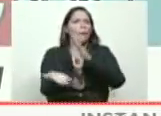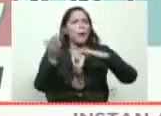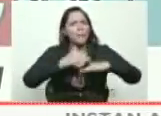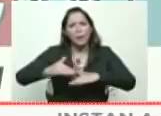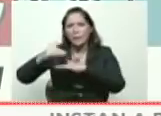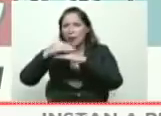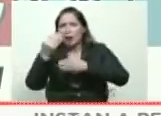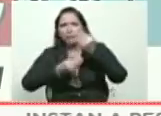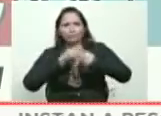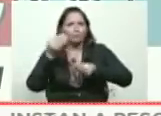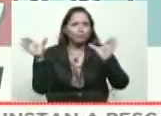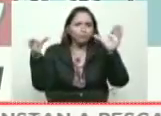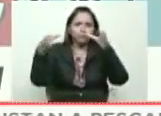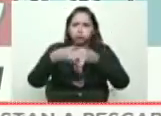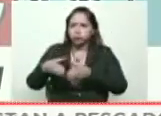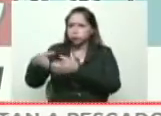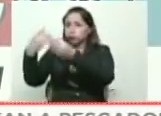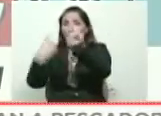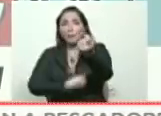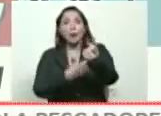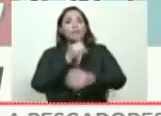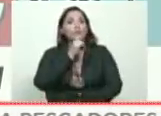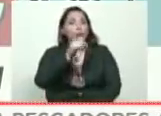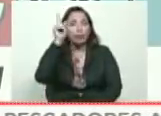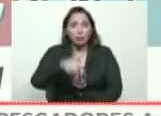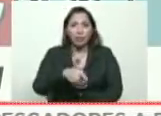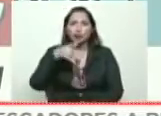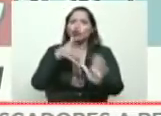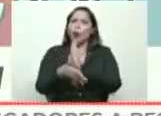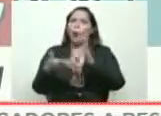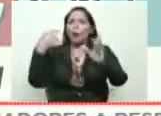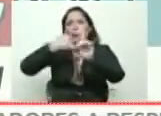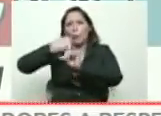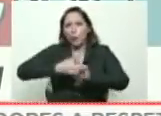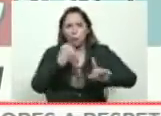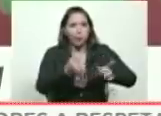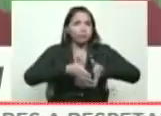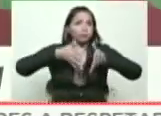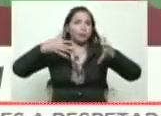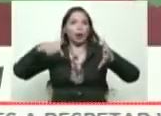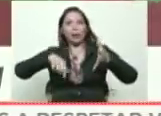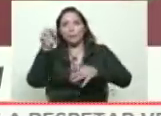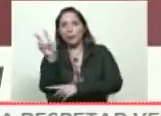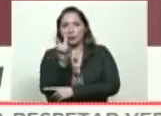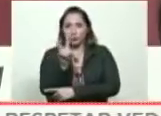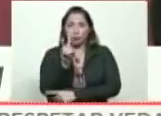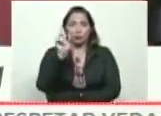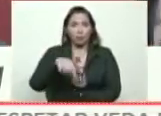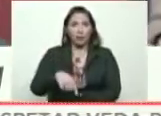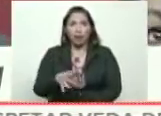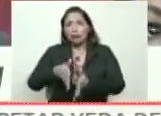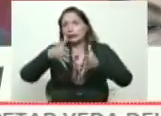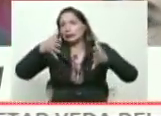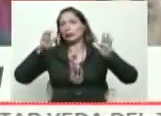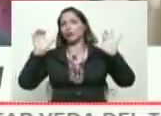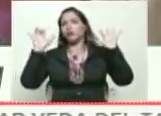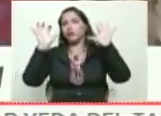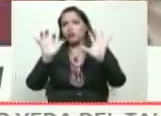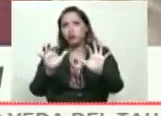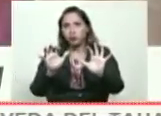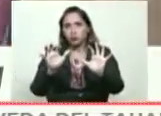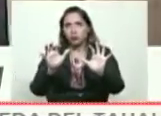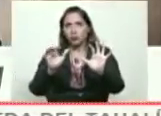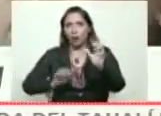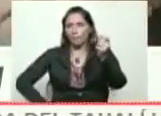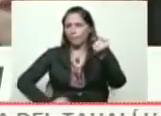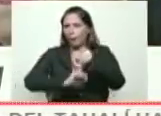los partidos hermanos, pero también para informar de la gran batalla que estamos dando en Venezuela. Y hubo una gran ola de